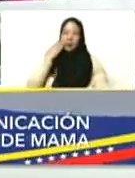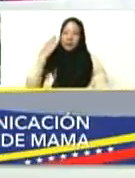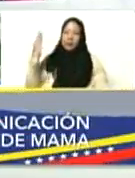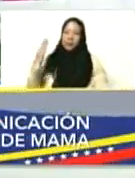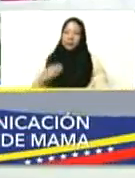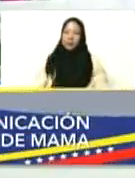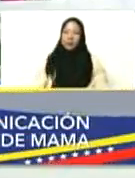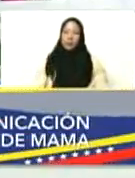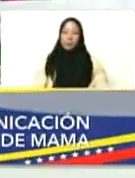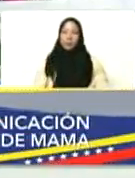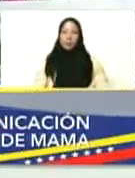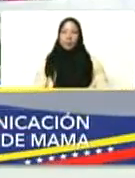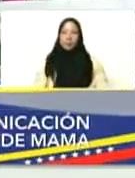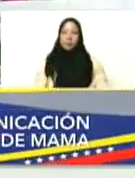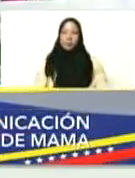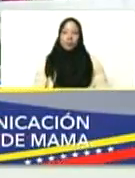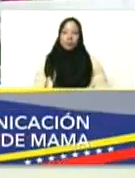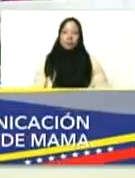Cilita.